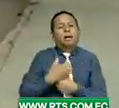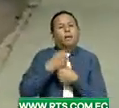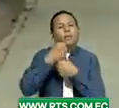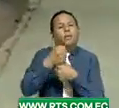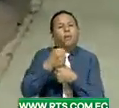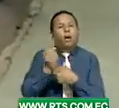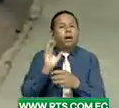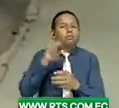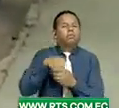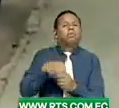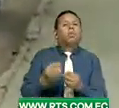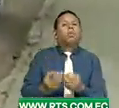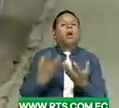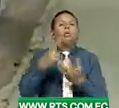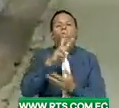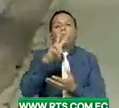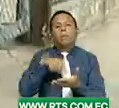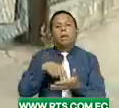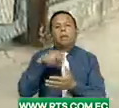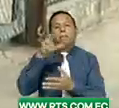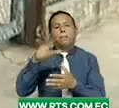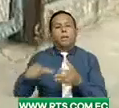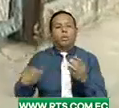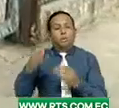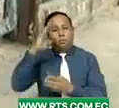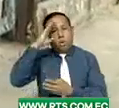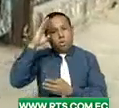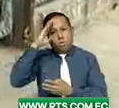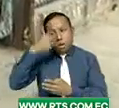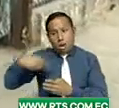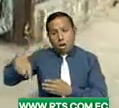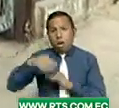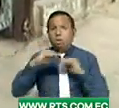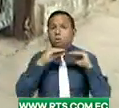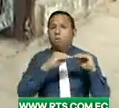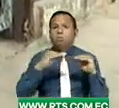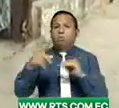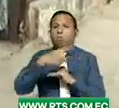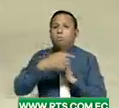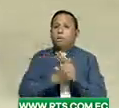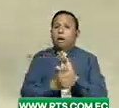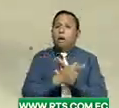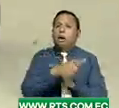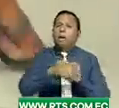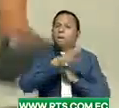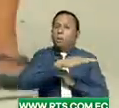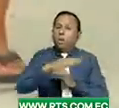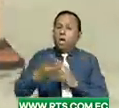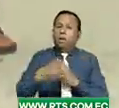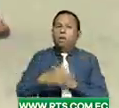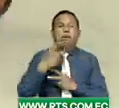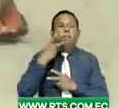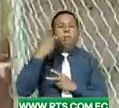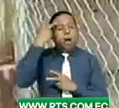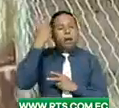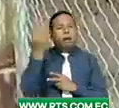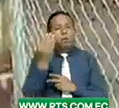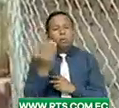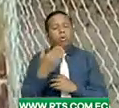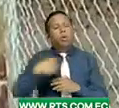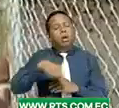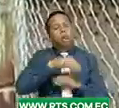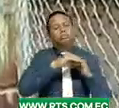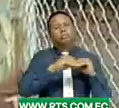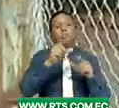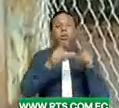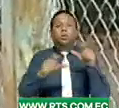2.000 policías que trabajarán y capacitarán a personal docente, también estudiantes, padres de familia, al personal que labora en